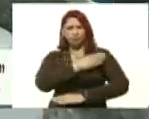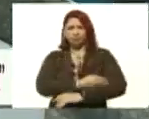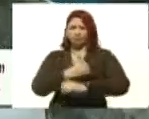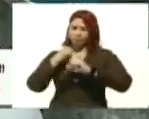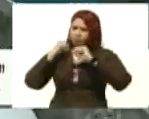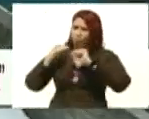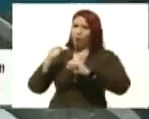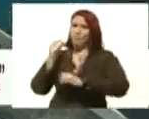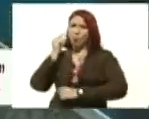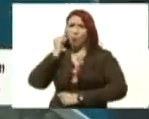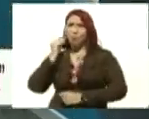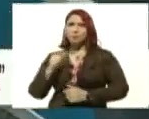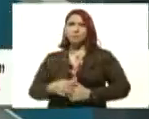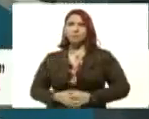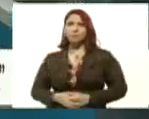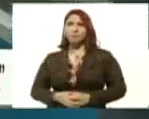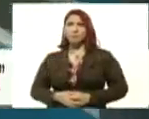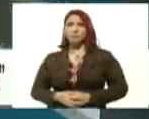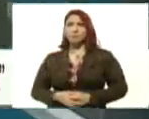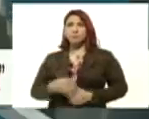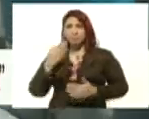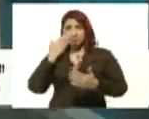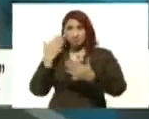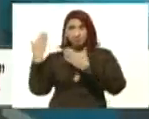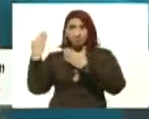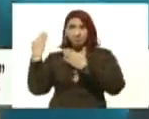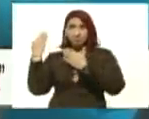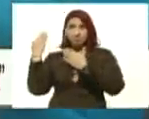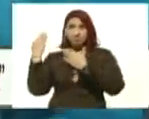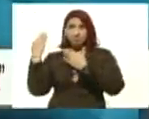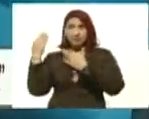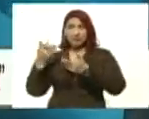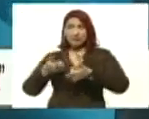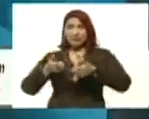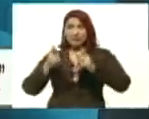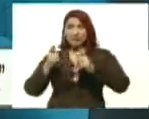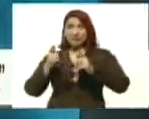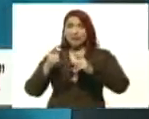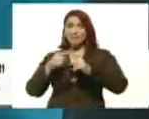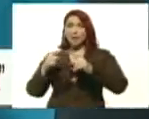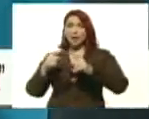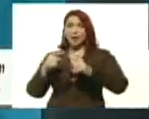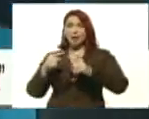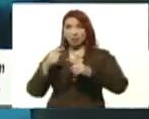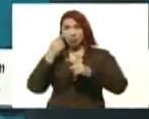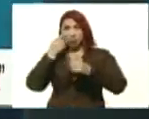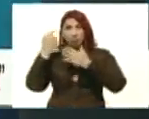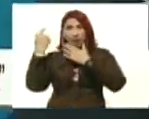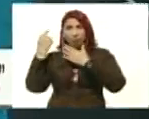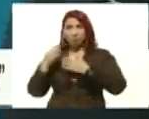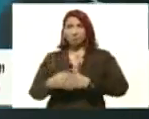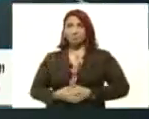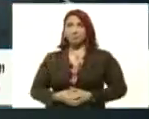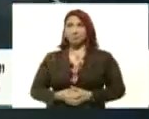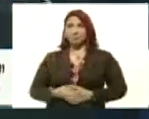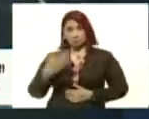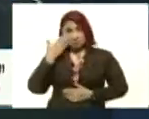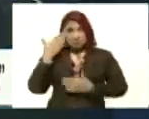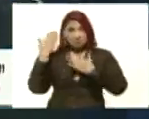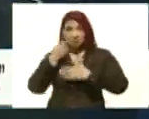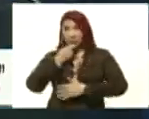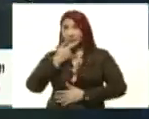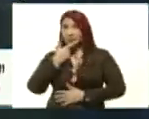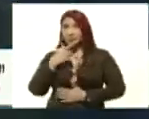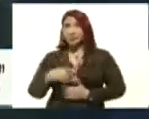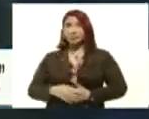están... ahí están los sillones de diálisis. Abran esa toma ahí para que se vea. Mire esta belleza.